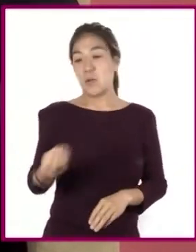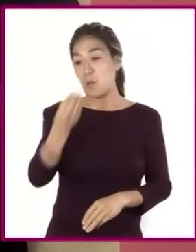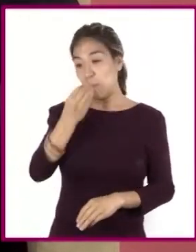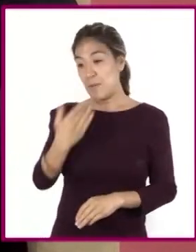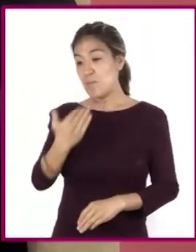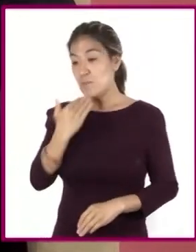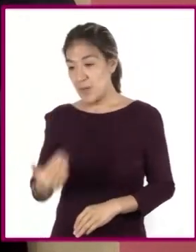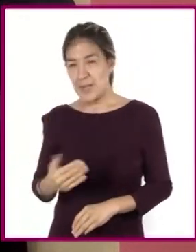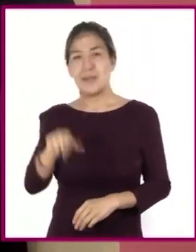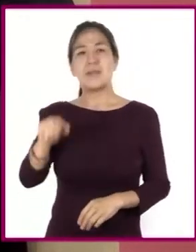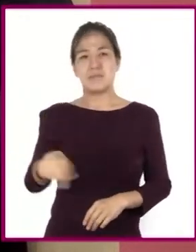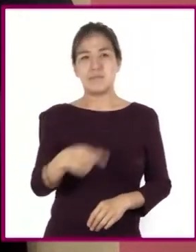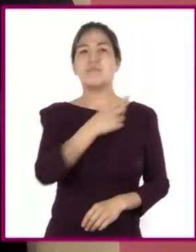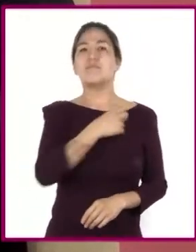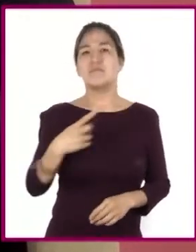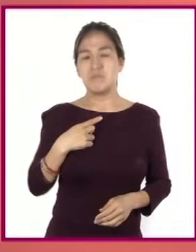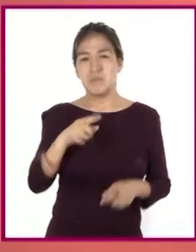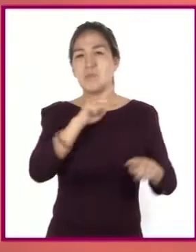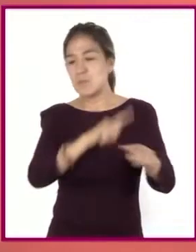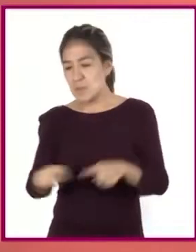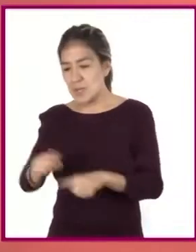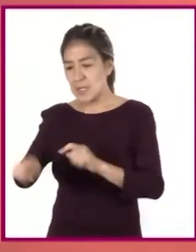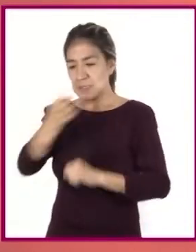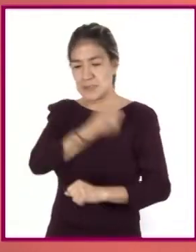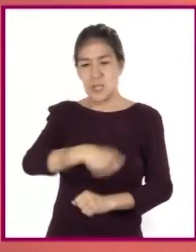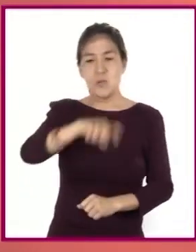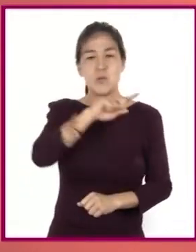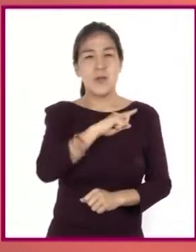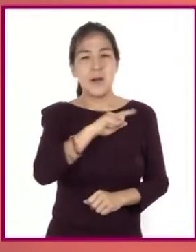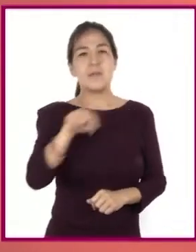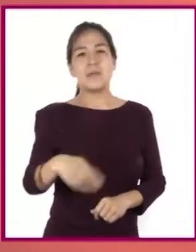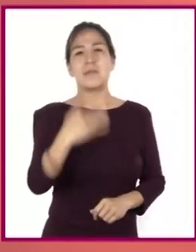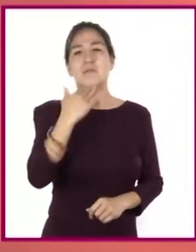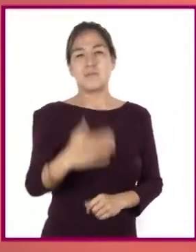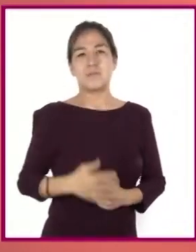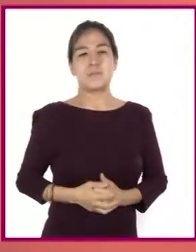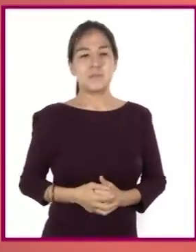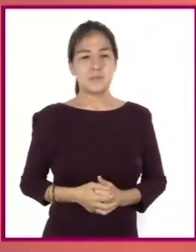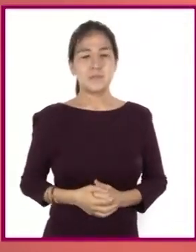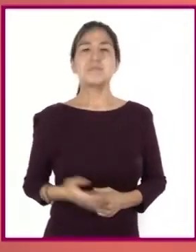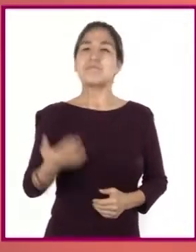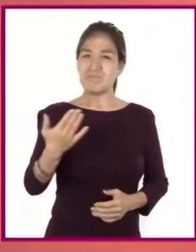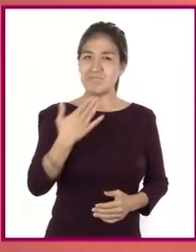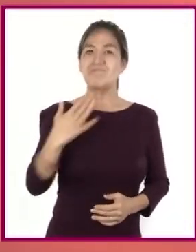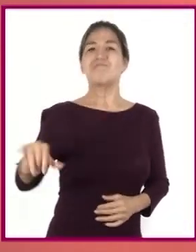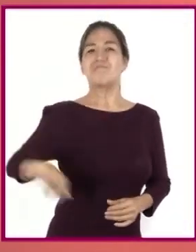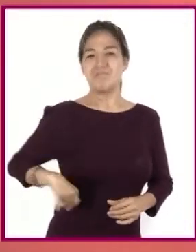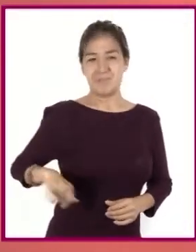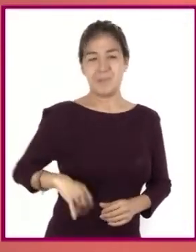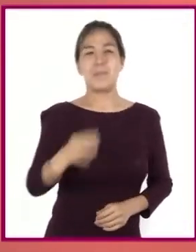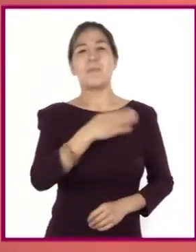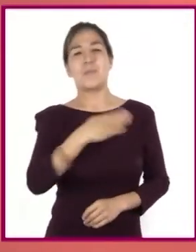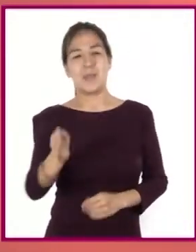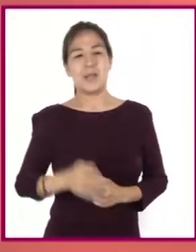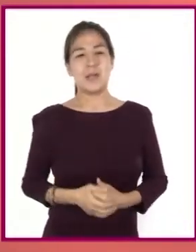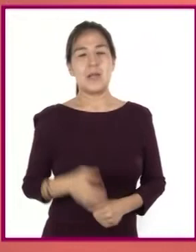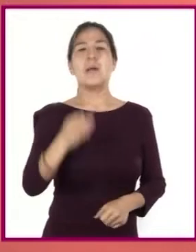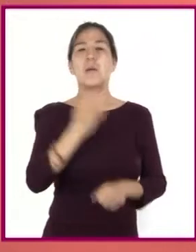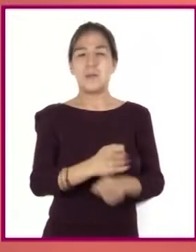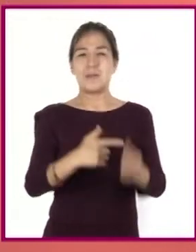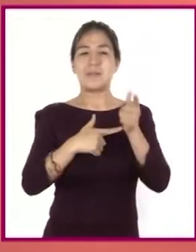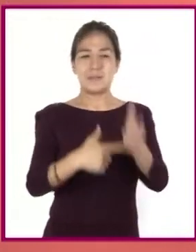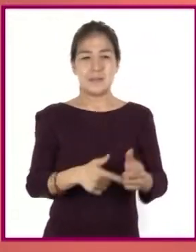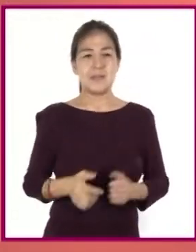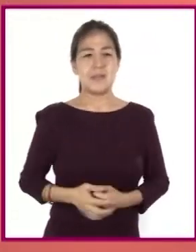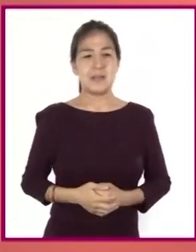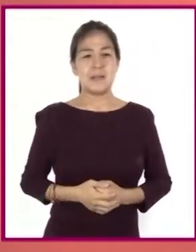que comer saludable y variado dentro de los grupos alimentarios. Qué interesante. Bueno, vamos a continuar.